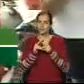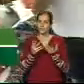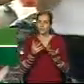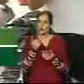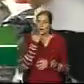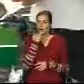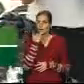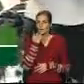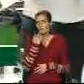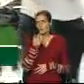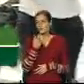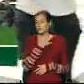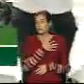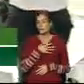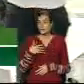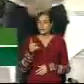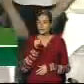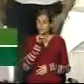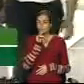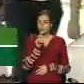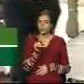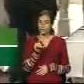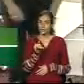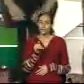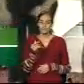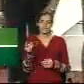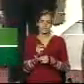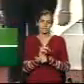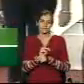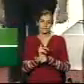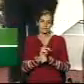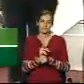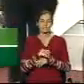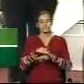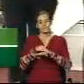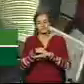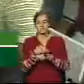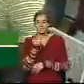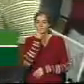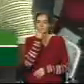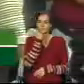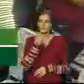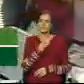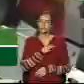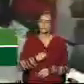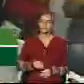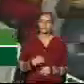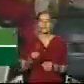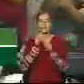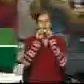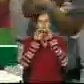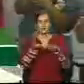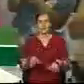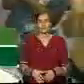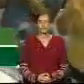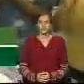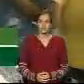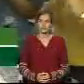que en este caso quiere transmitirle rápidamente, disculpe el abuso, comandante, un mensaje.